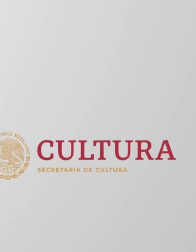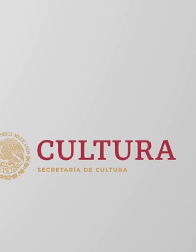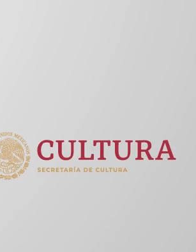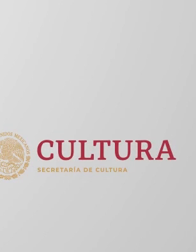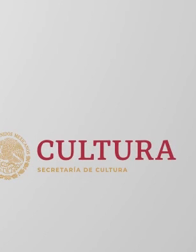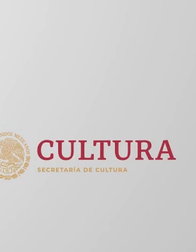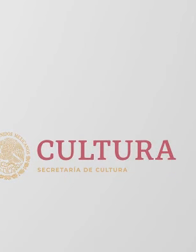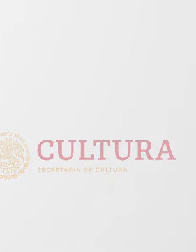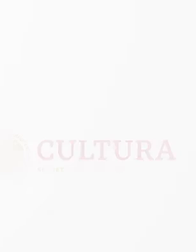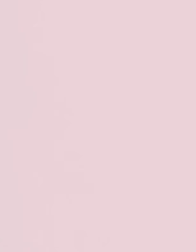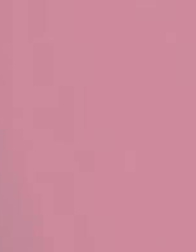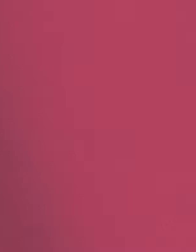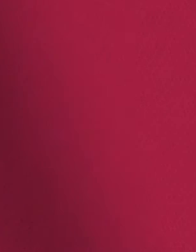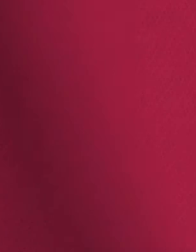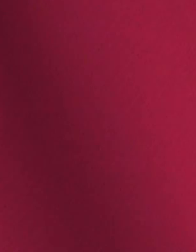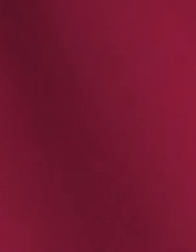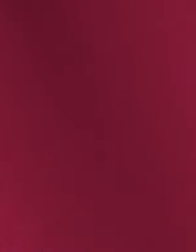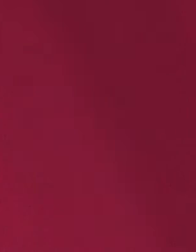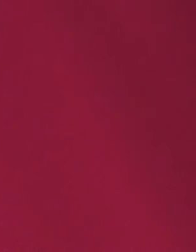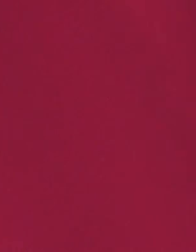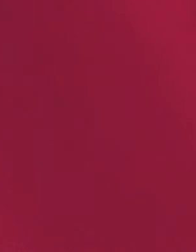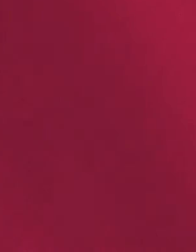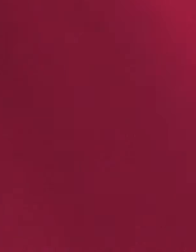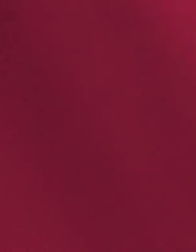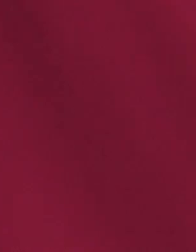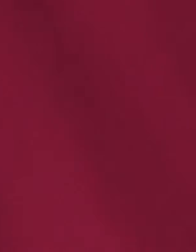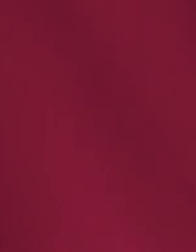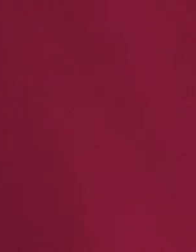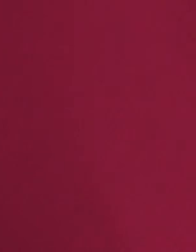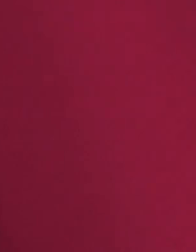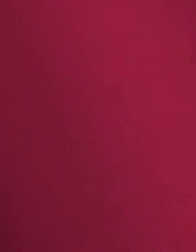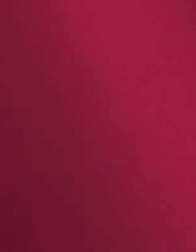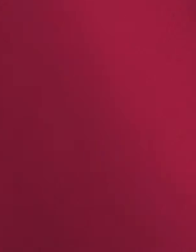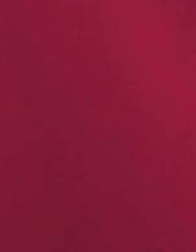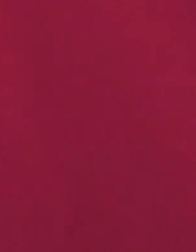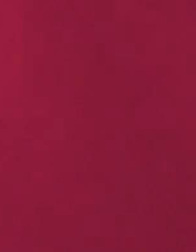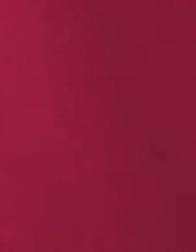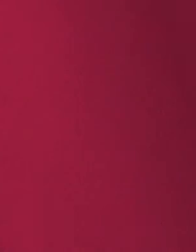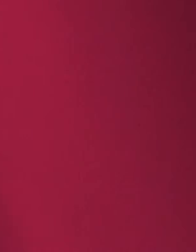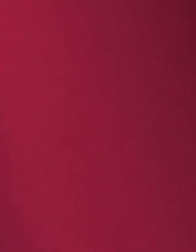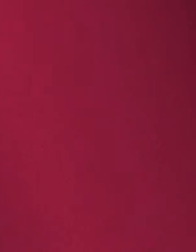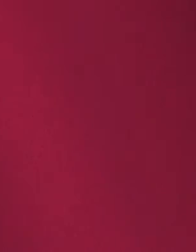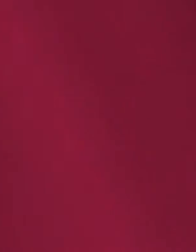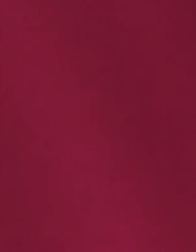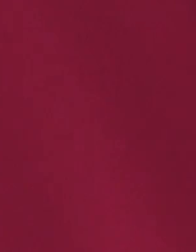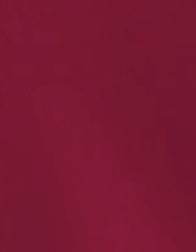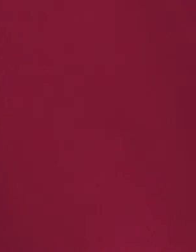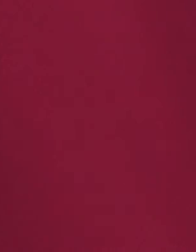Gobierno de México.